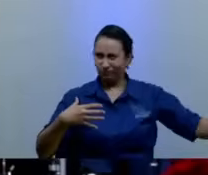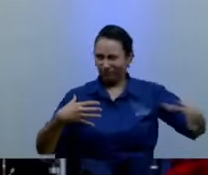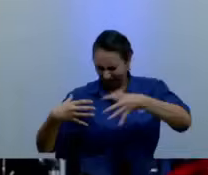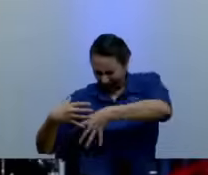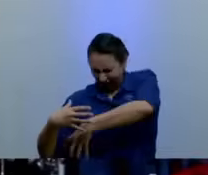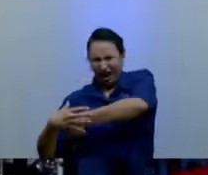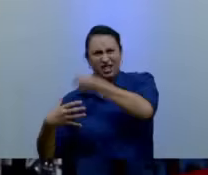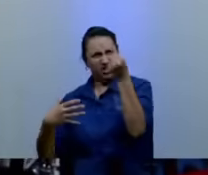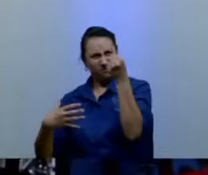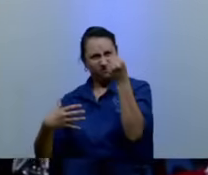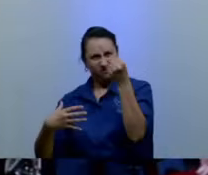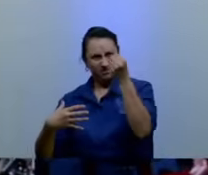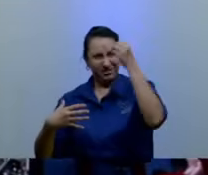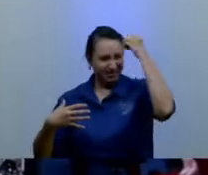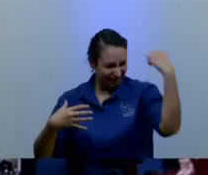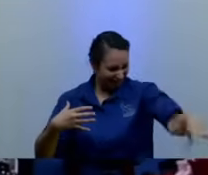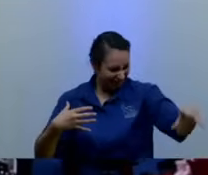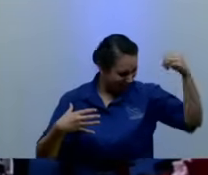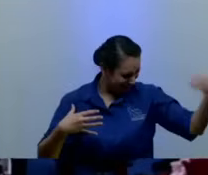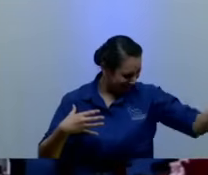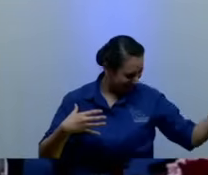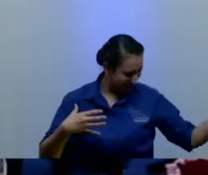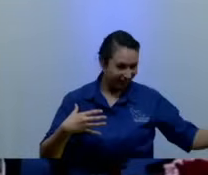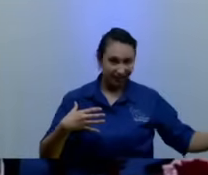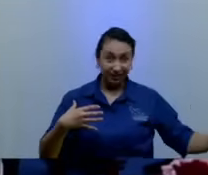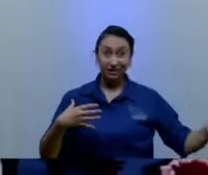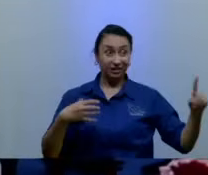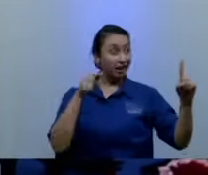Así como los mexicanos comen taco.